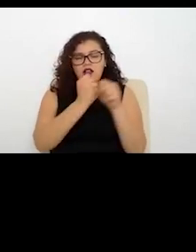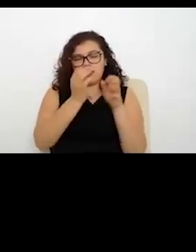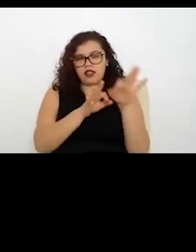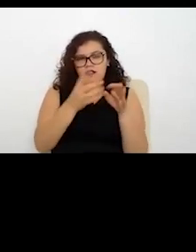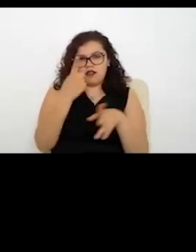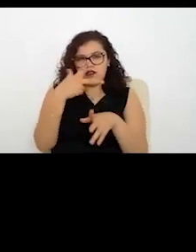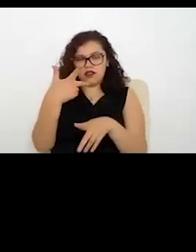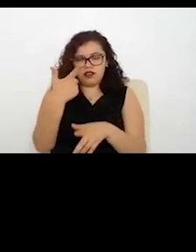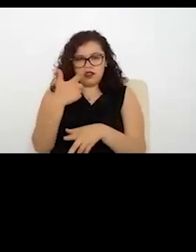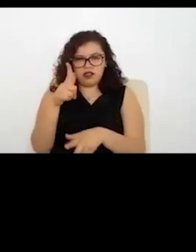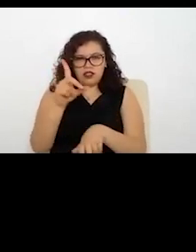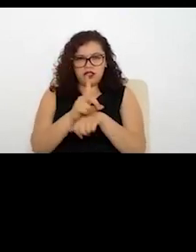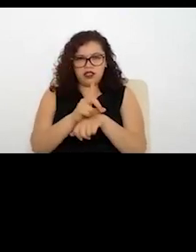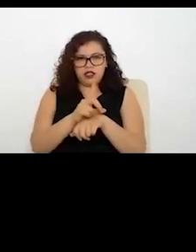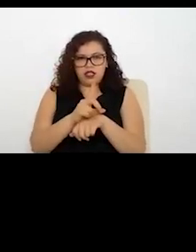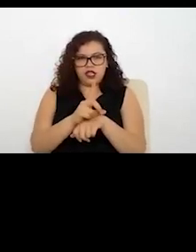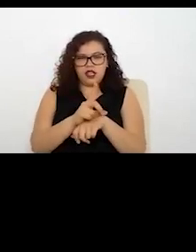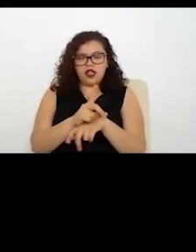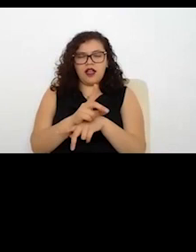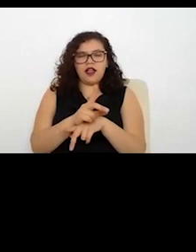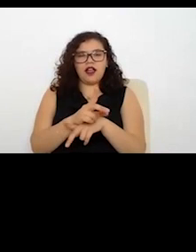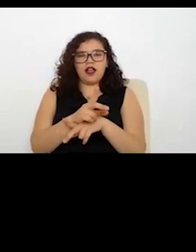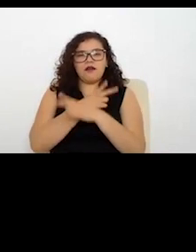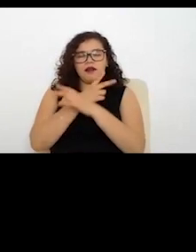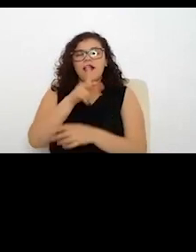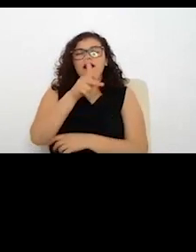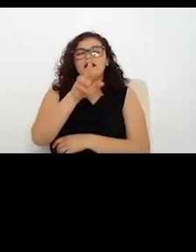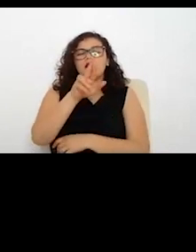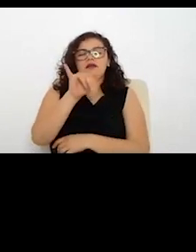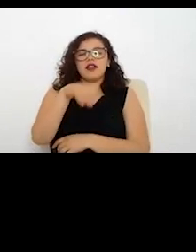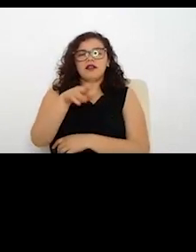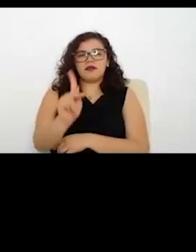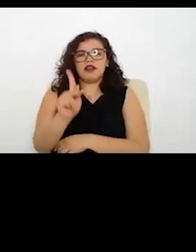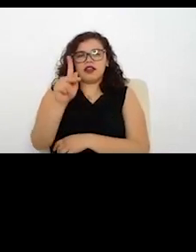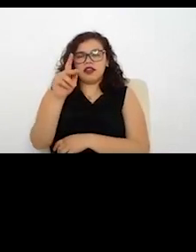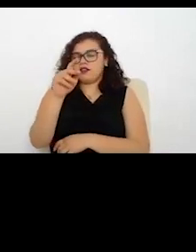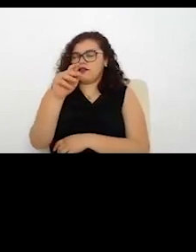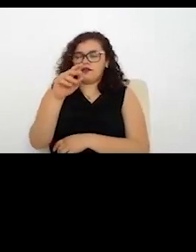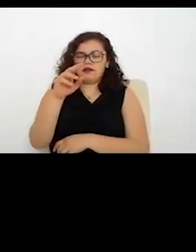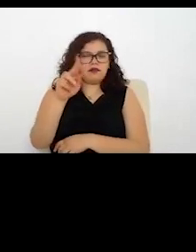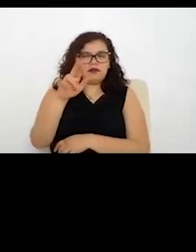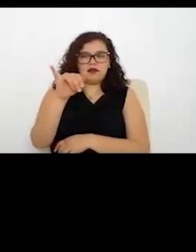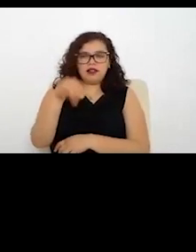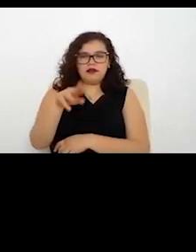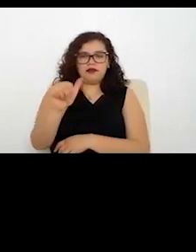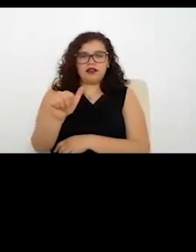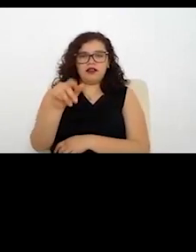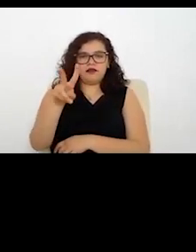servicios, una prima vacacional que corresponde al 25% de los